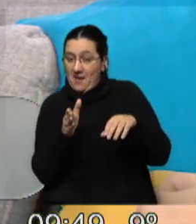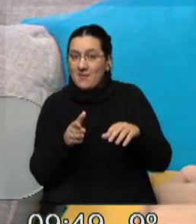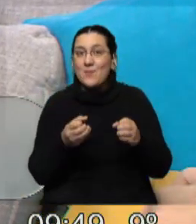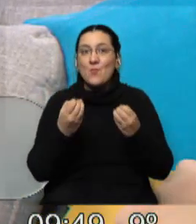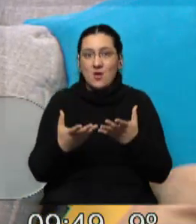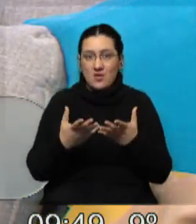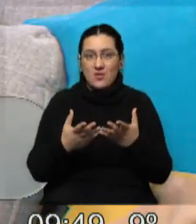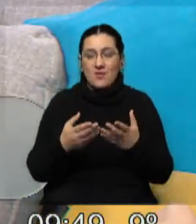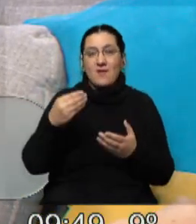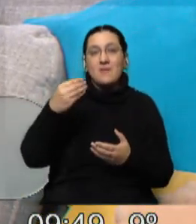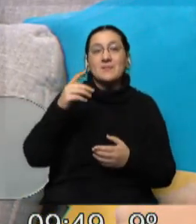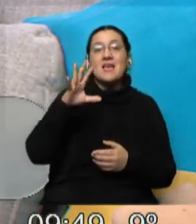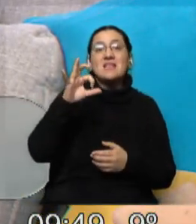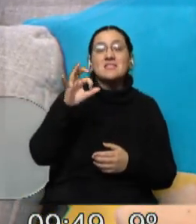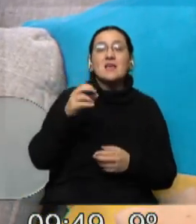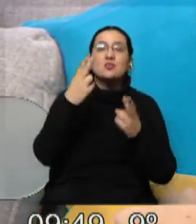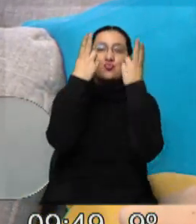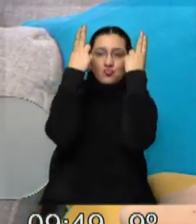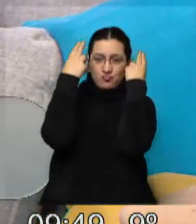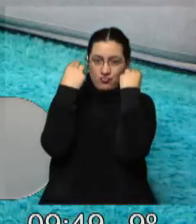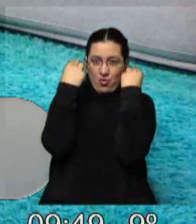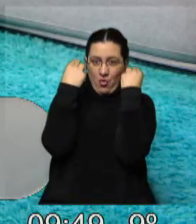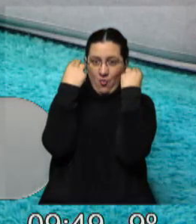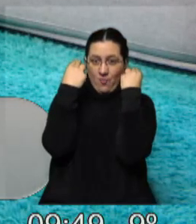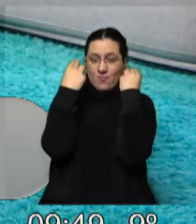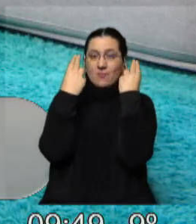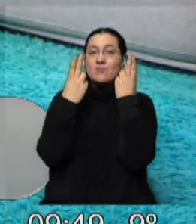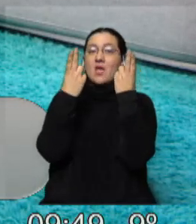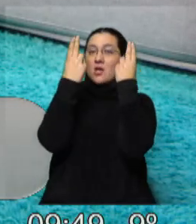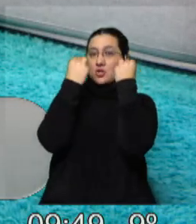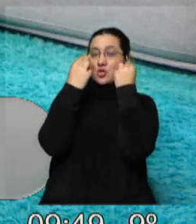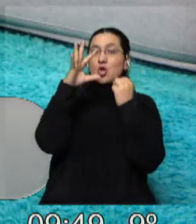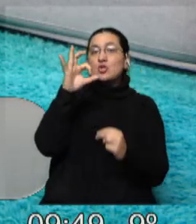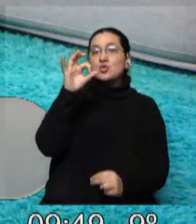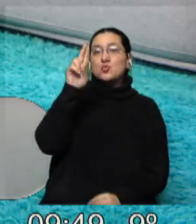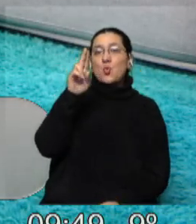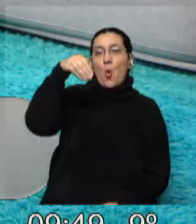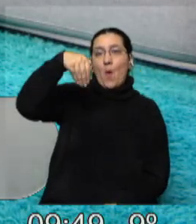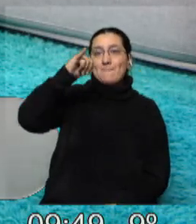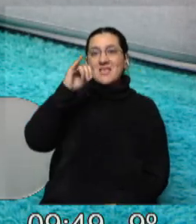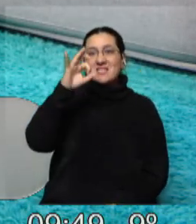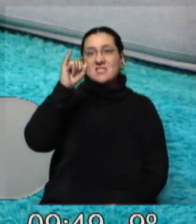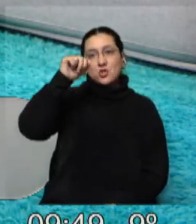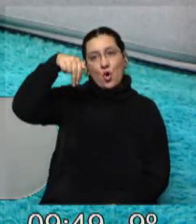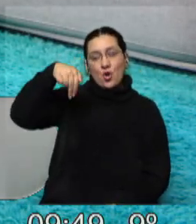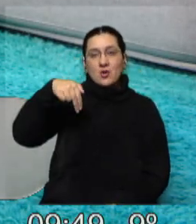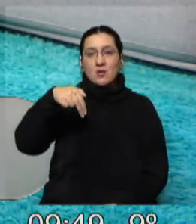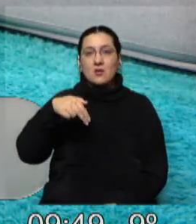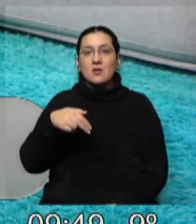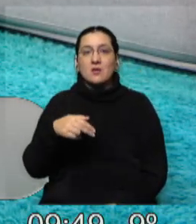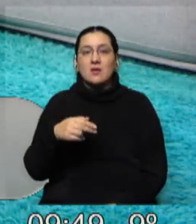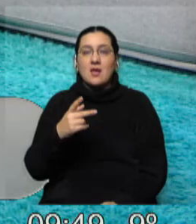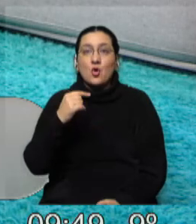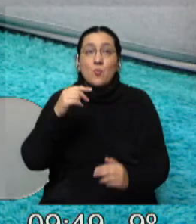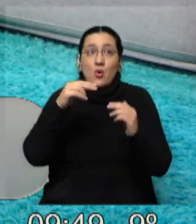Bueno, BDS, S, sumisión. S, sumisión, ah. La sumisión es, ¿no?, estar como en un nivel un poquito más bajo de